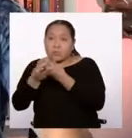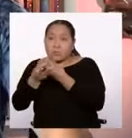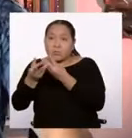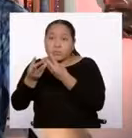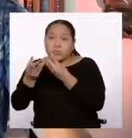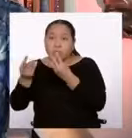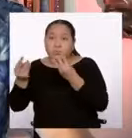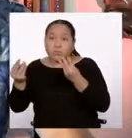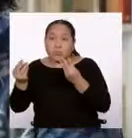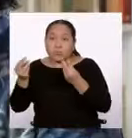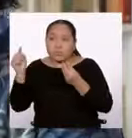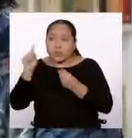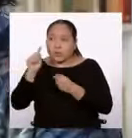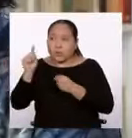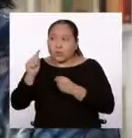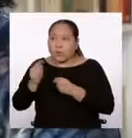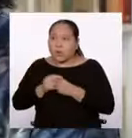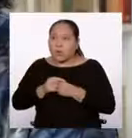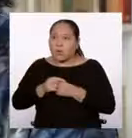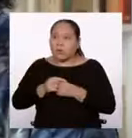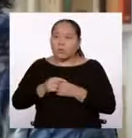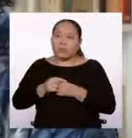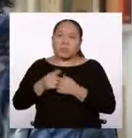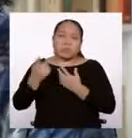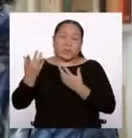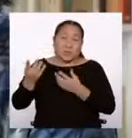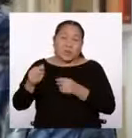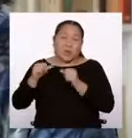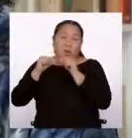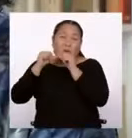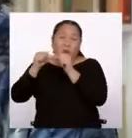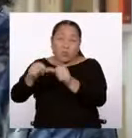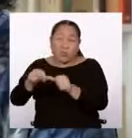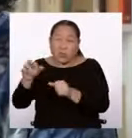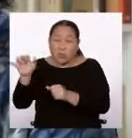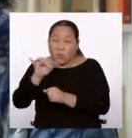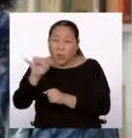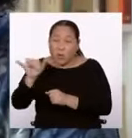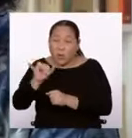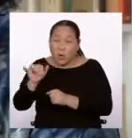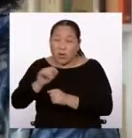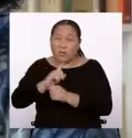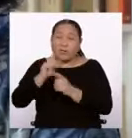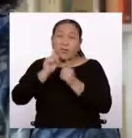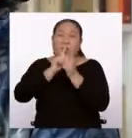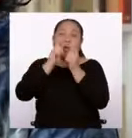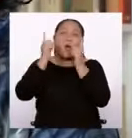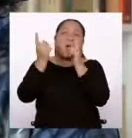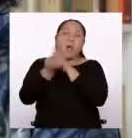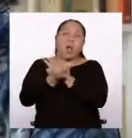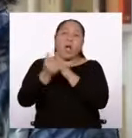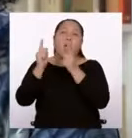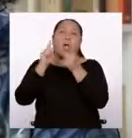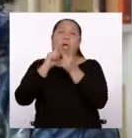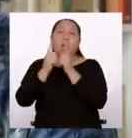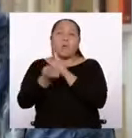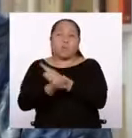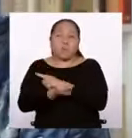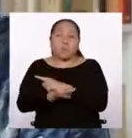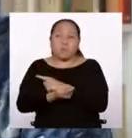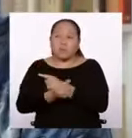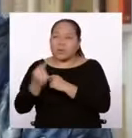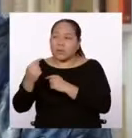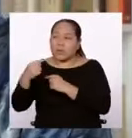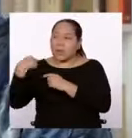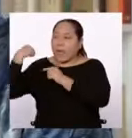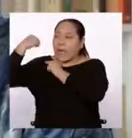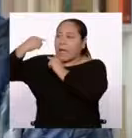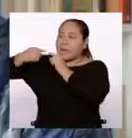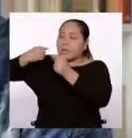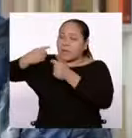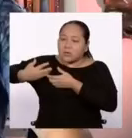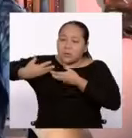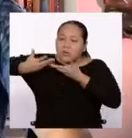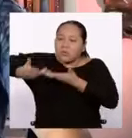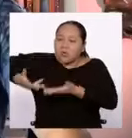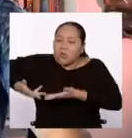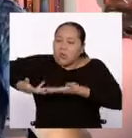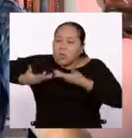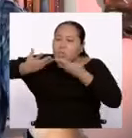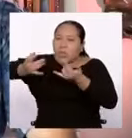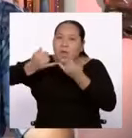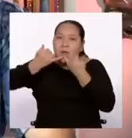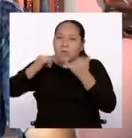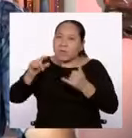no se hace algo, si las cosas siguen ocurriendo como se vienen dando, si los cambios, las mudanzas de una lengua a otra se vienen dando como hasta ahora,